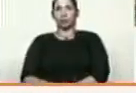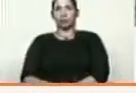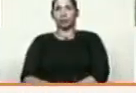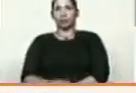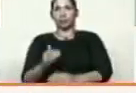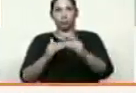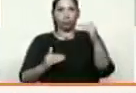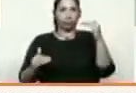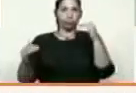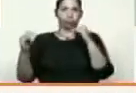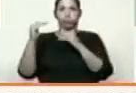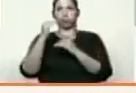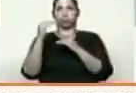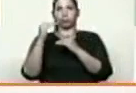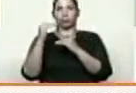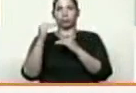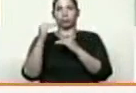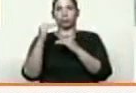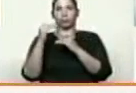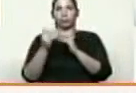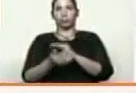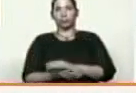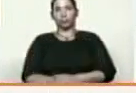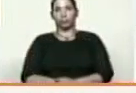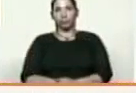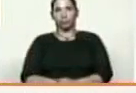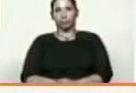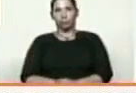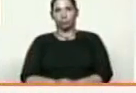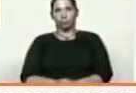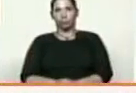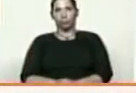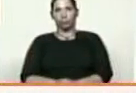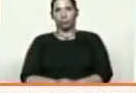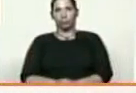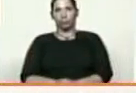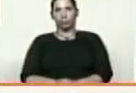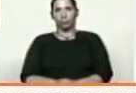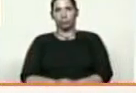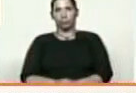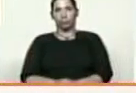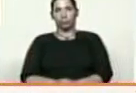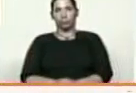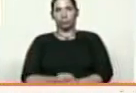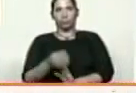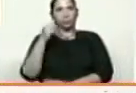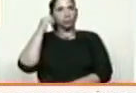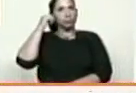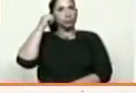de Pativilca. Se atribuye a Mosquera el que estaba allí.